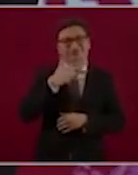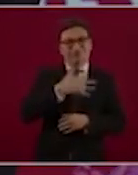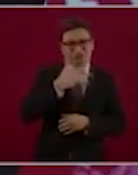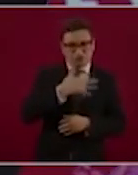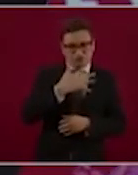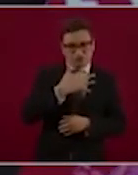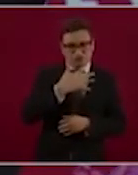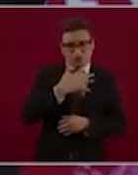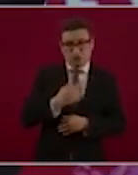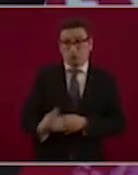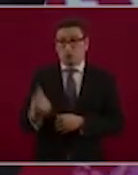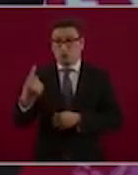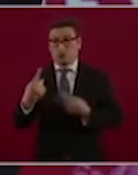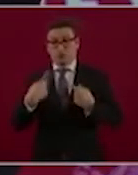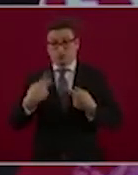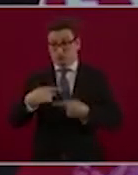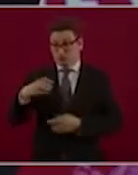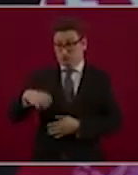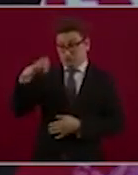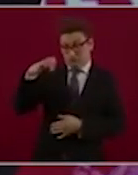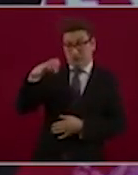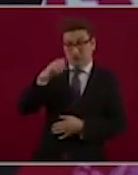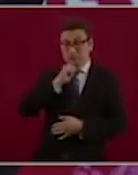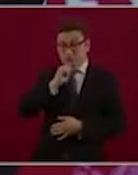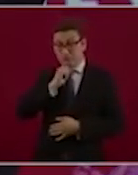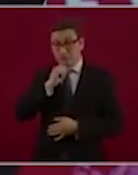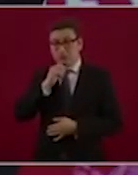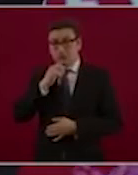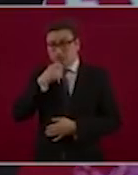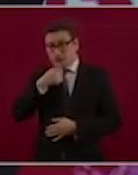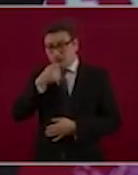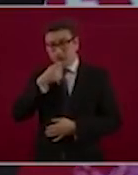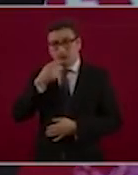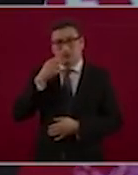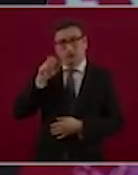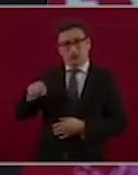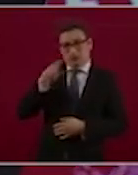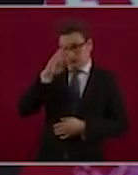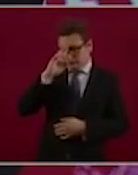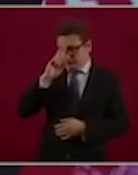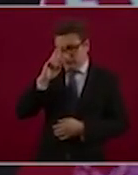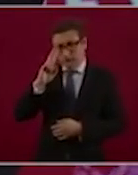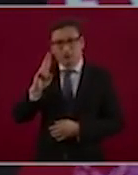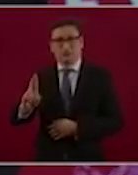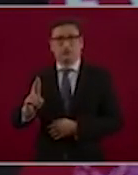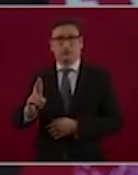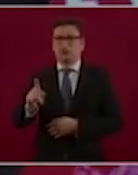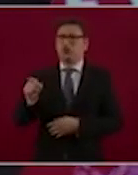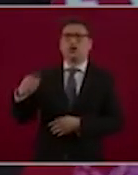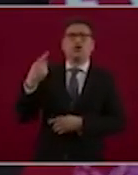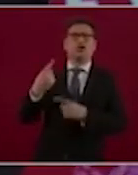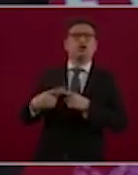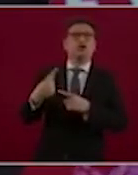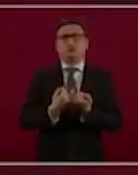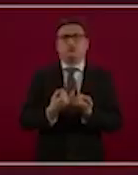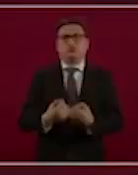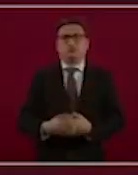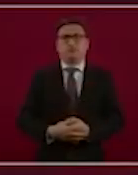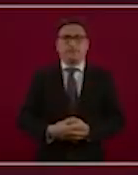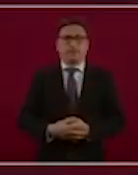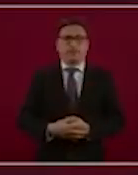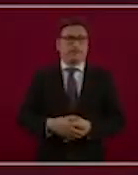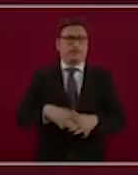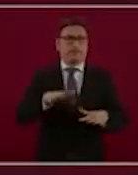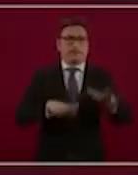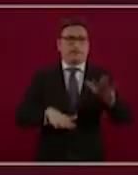un adulto mayor, que merece todo mi respeto, independientemente de quién sea su hijo. A